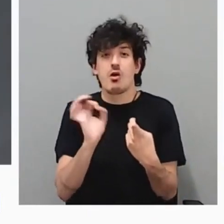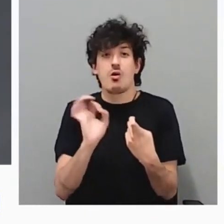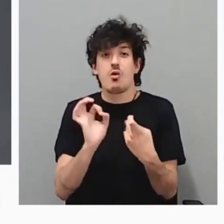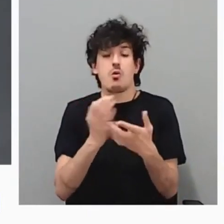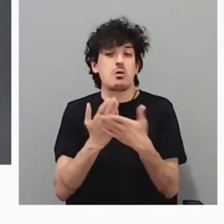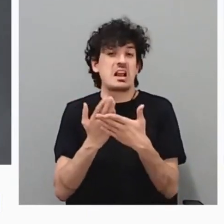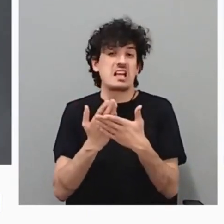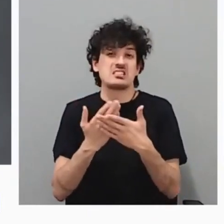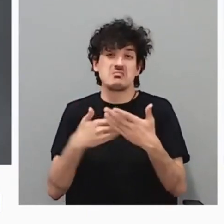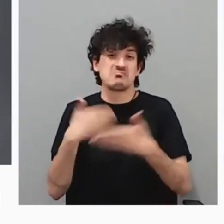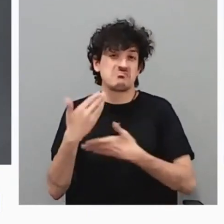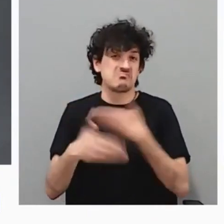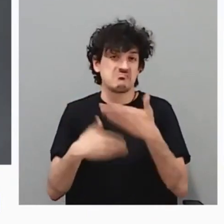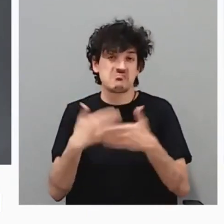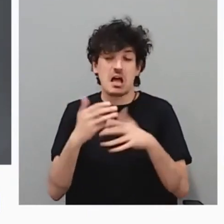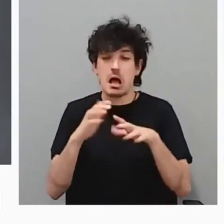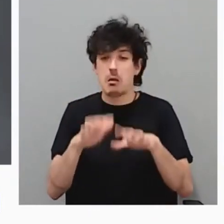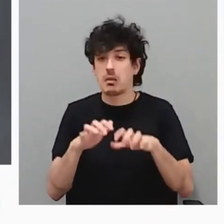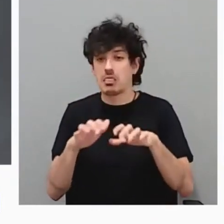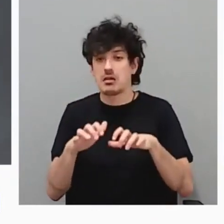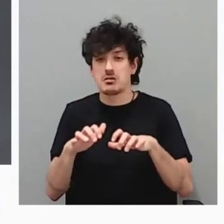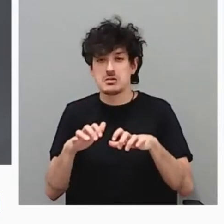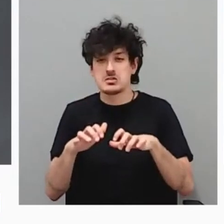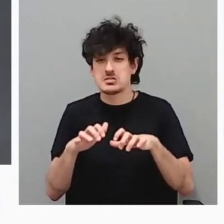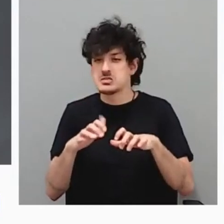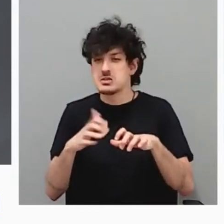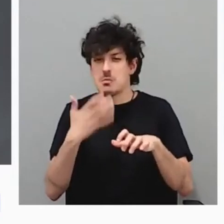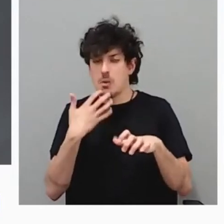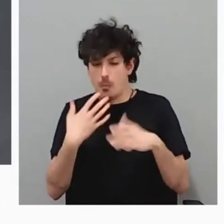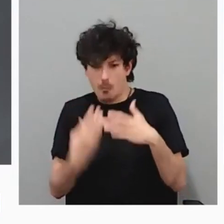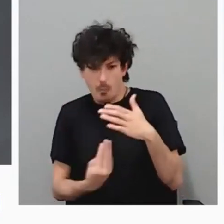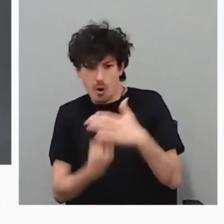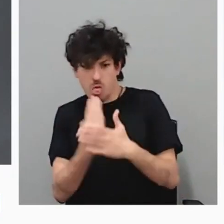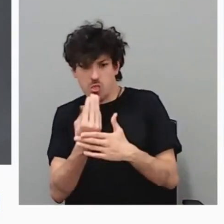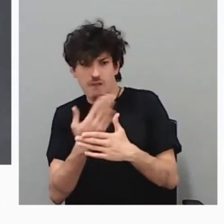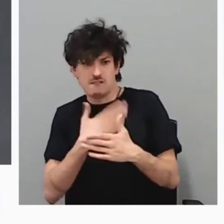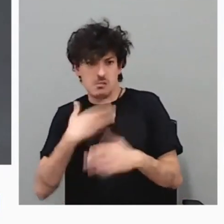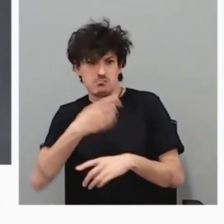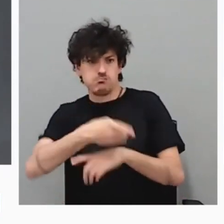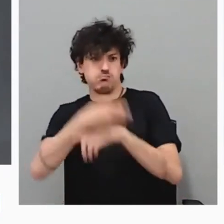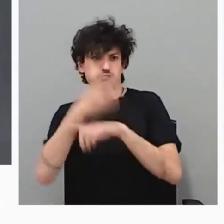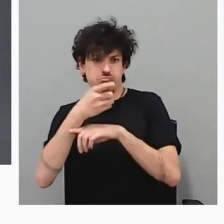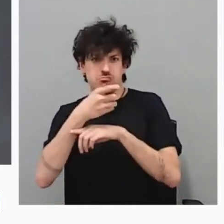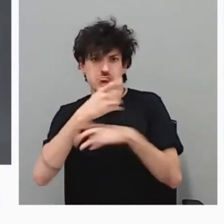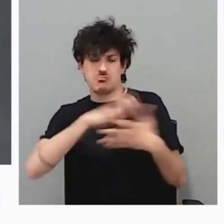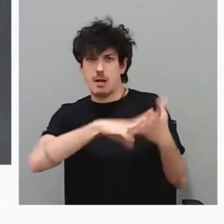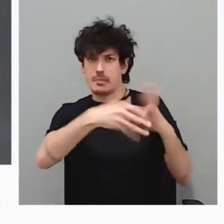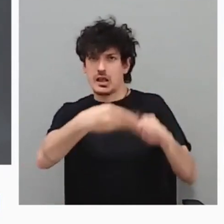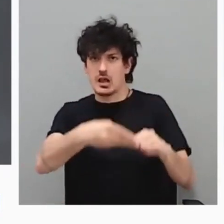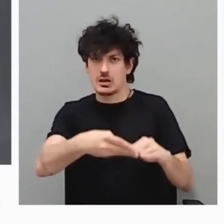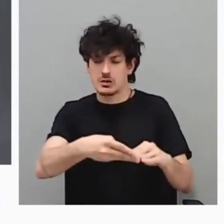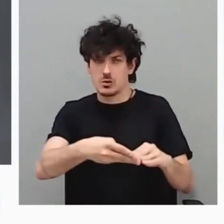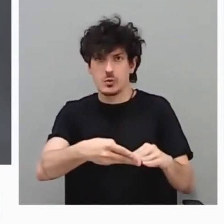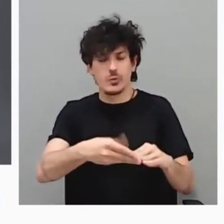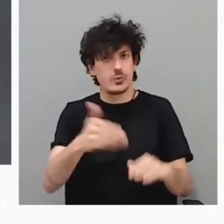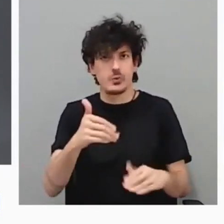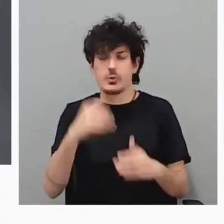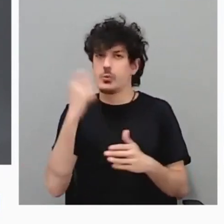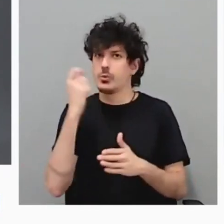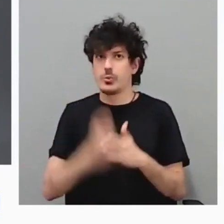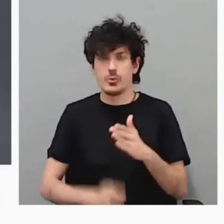clase y meter a cajón nuestro producto, pues ha sido dura, ¿no? y ha llevado tiempo,